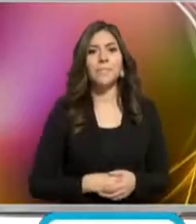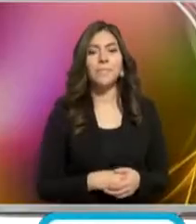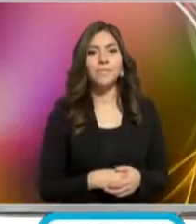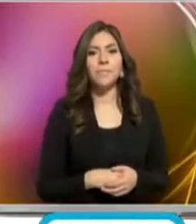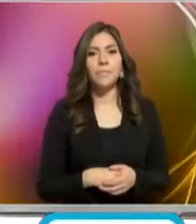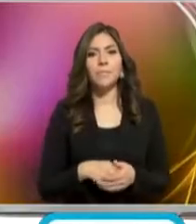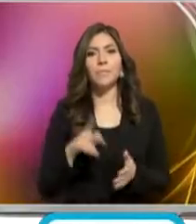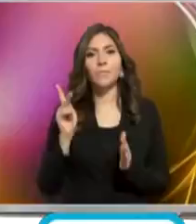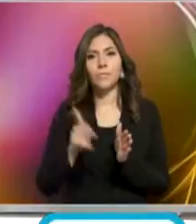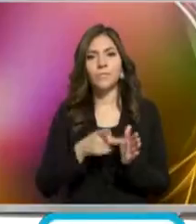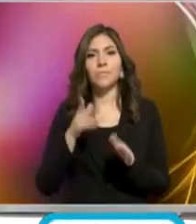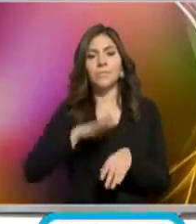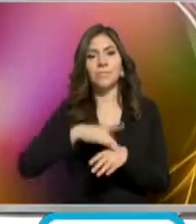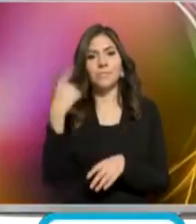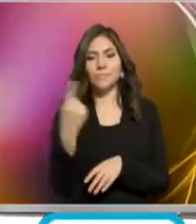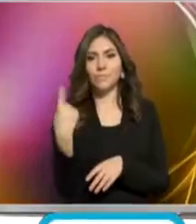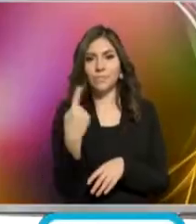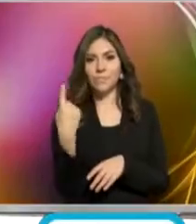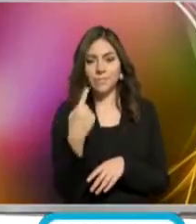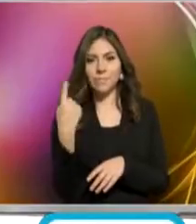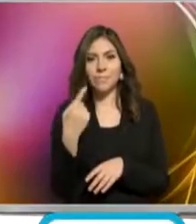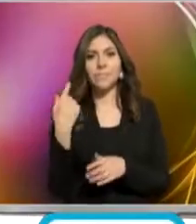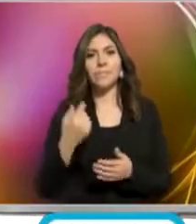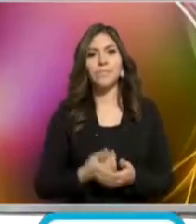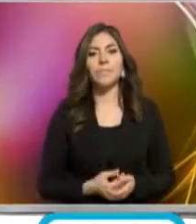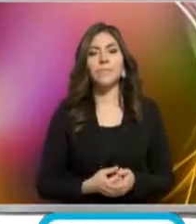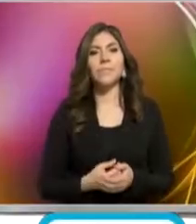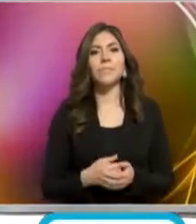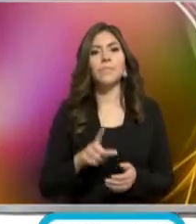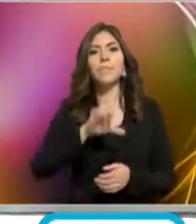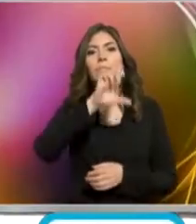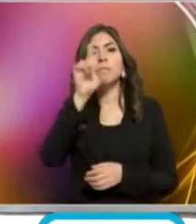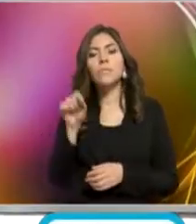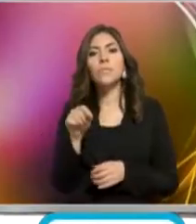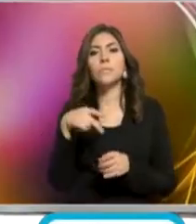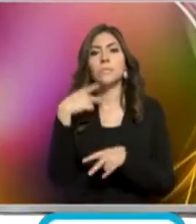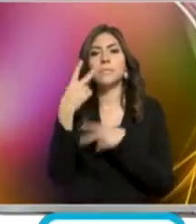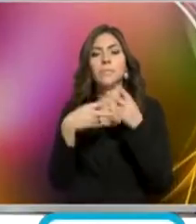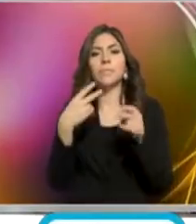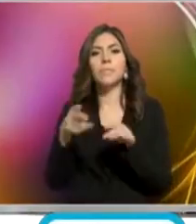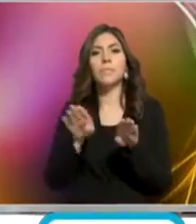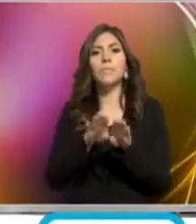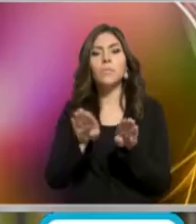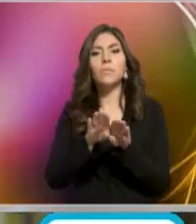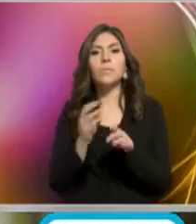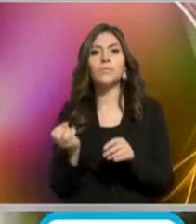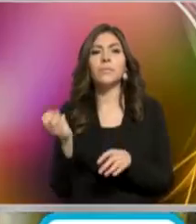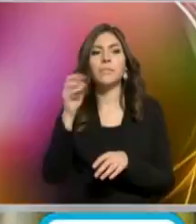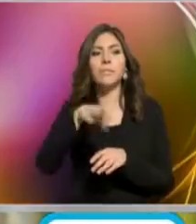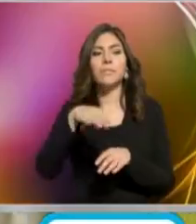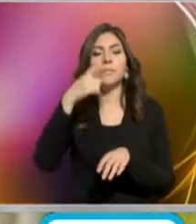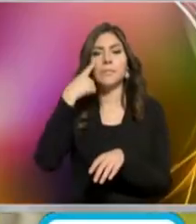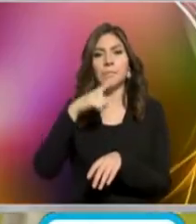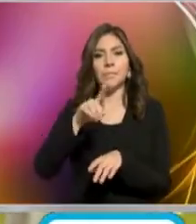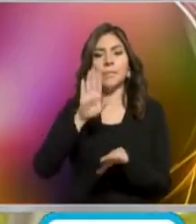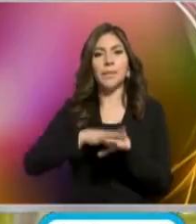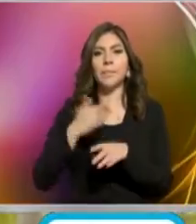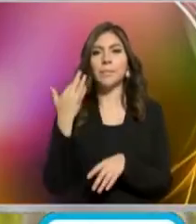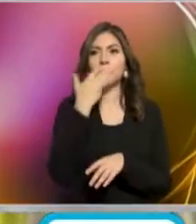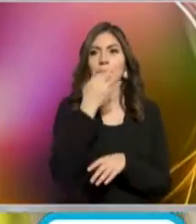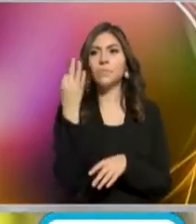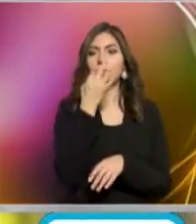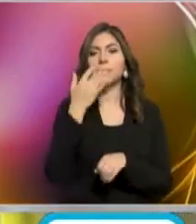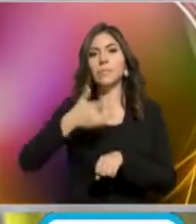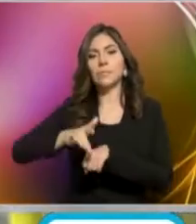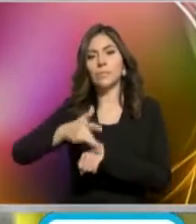Échale otras vueltas. Y le vamos a rallar un poco ahí dentro, ¿no? Para que agarre sabor. Agarra muchísimo sabor con el